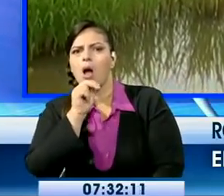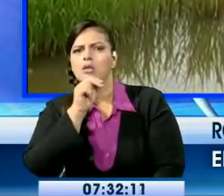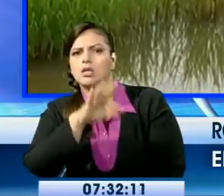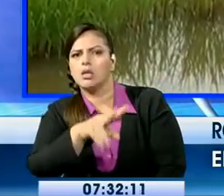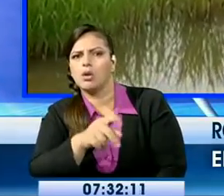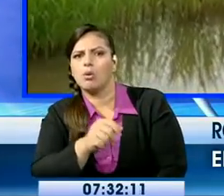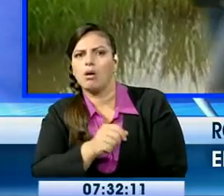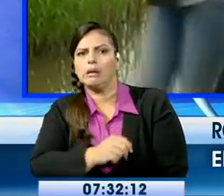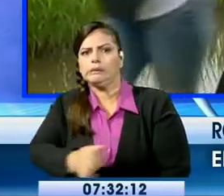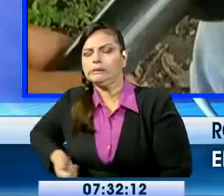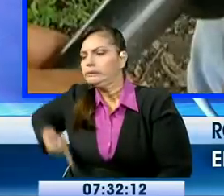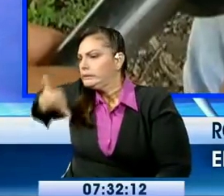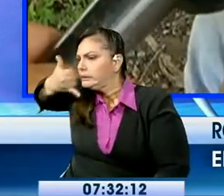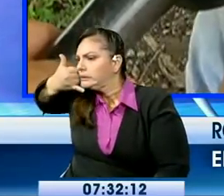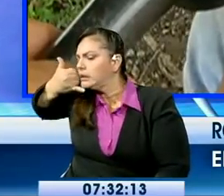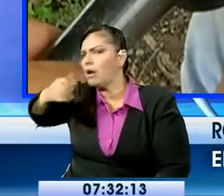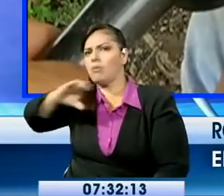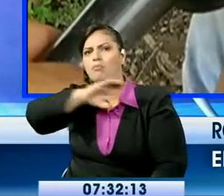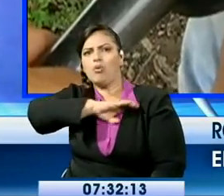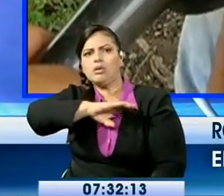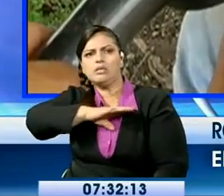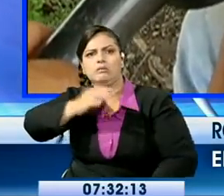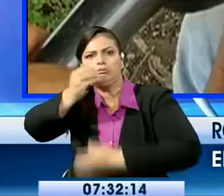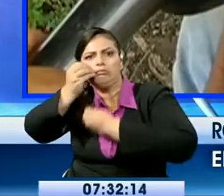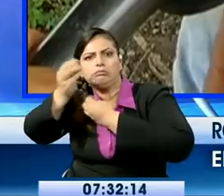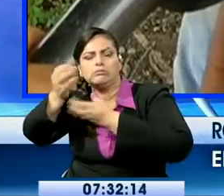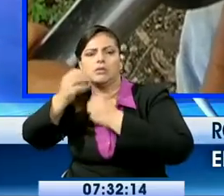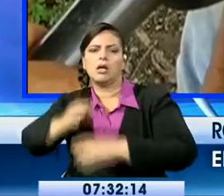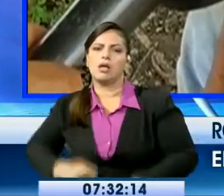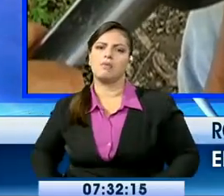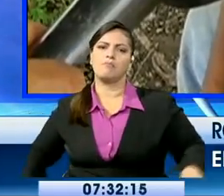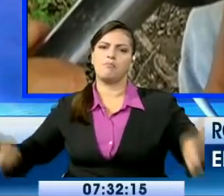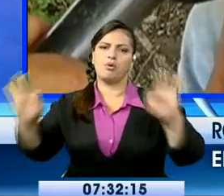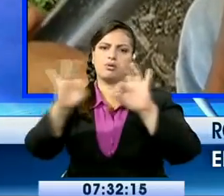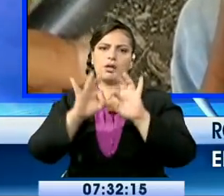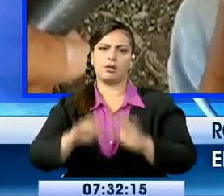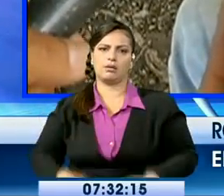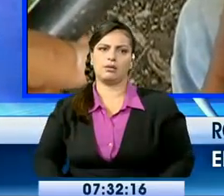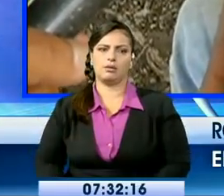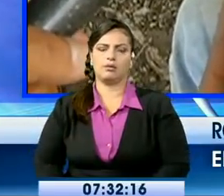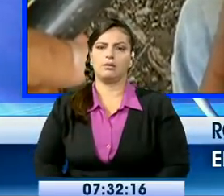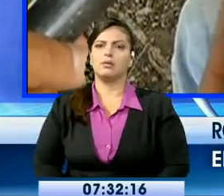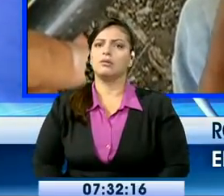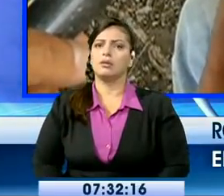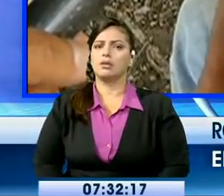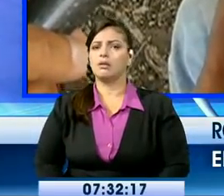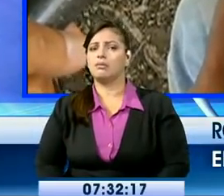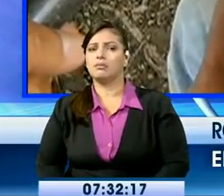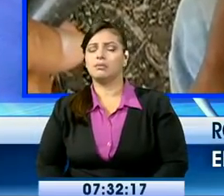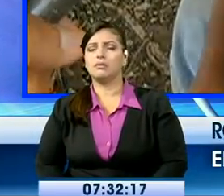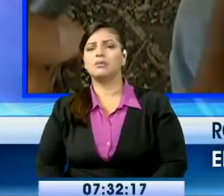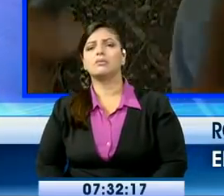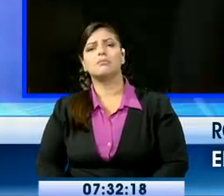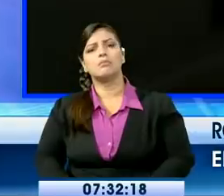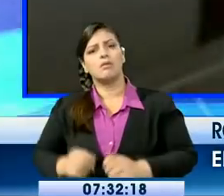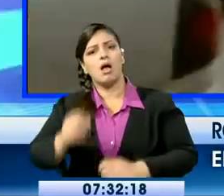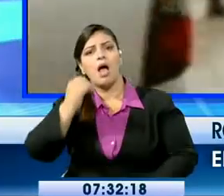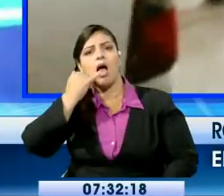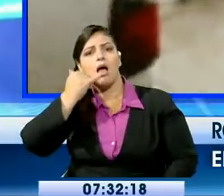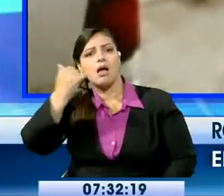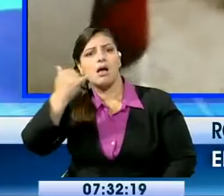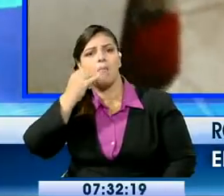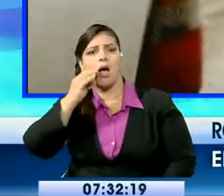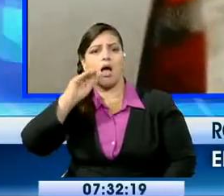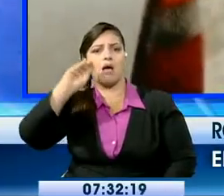casa. Entonces, tenemos que actuar entrelazados. Para que la policía pueda dar golpes certeros, necesita